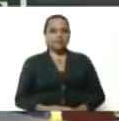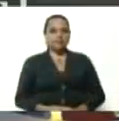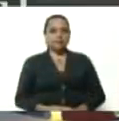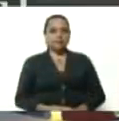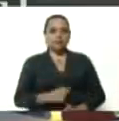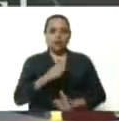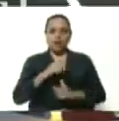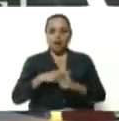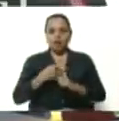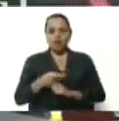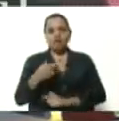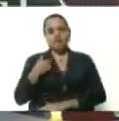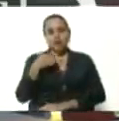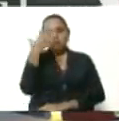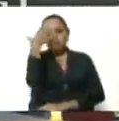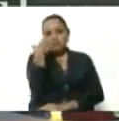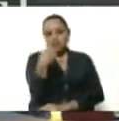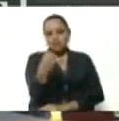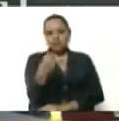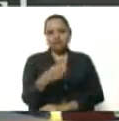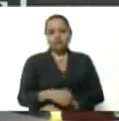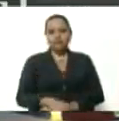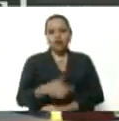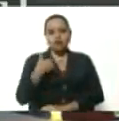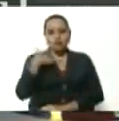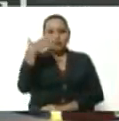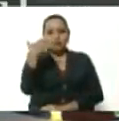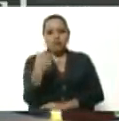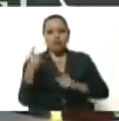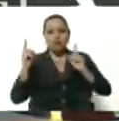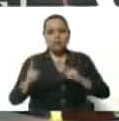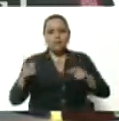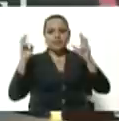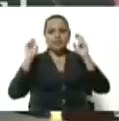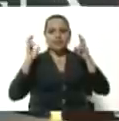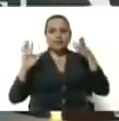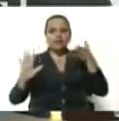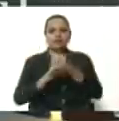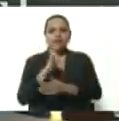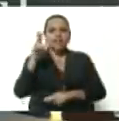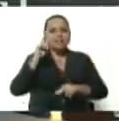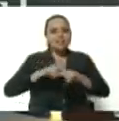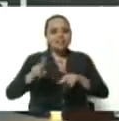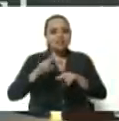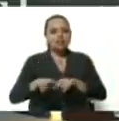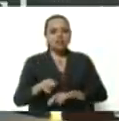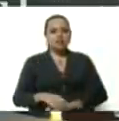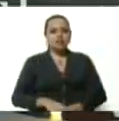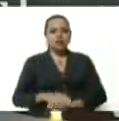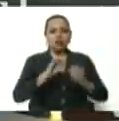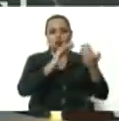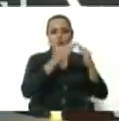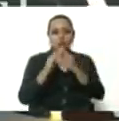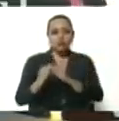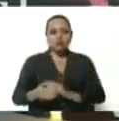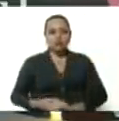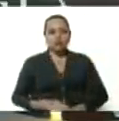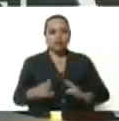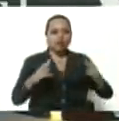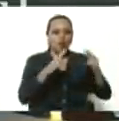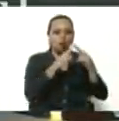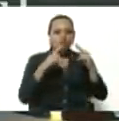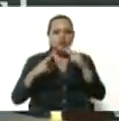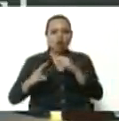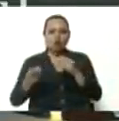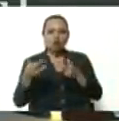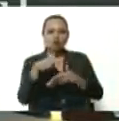Entonces, yo entiendo. Entiendo también el tema de los niños, las niñas. Bueno, las comunidades han ido encontrando